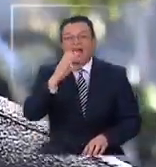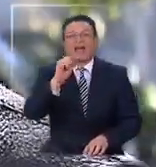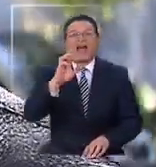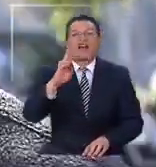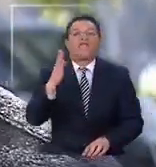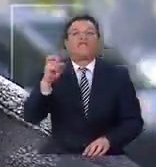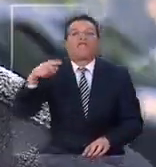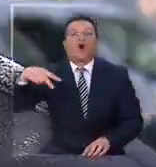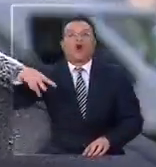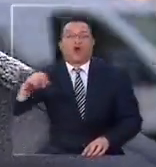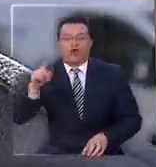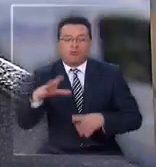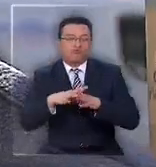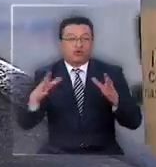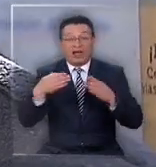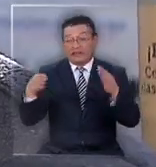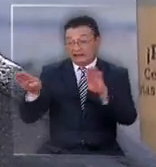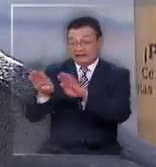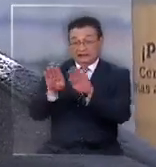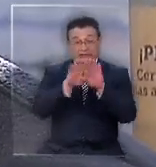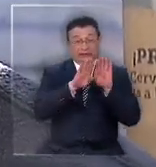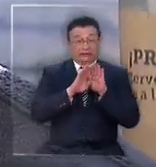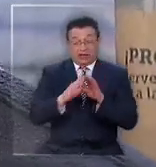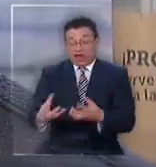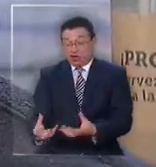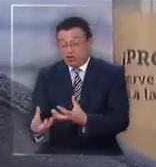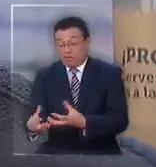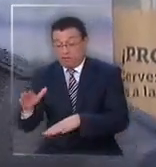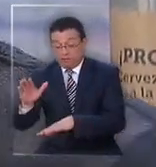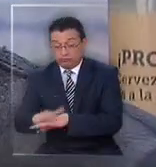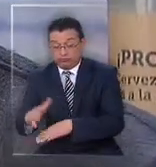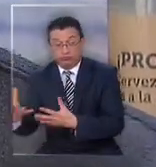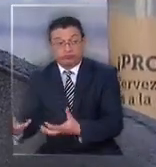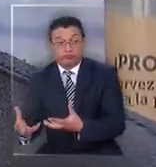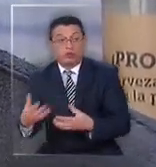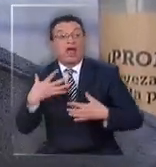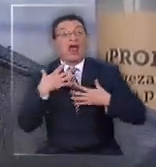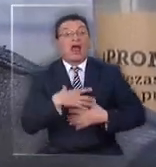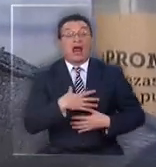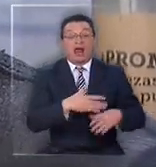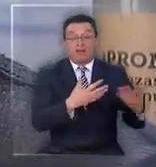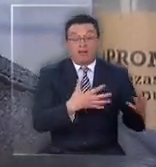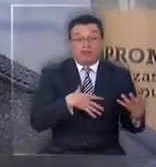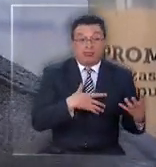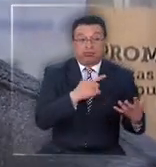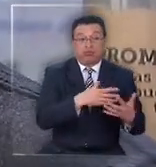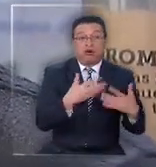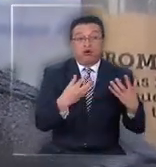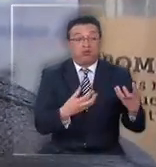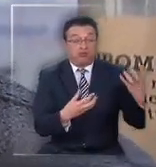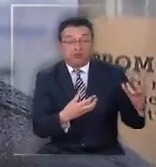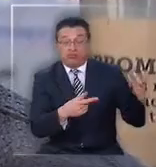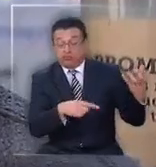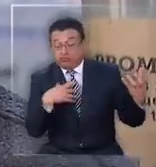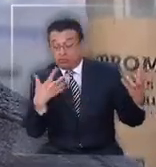pues si tenían todo cerrado y tenían una estufa prendida, pueden estar usando el califón, que puede ser de tiro natural,